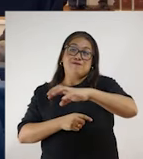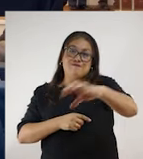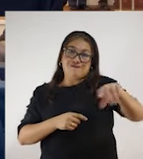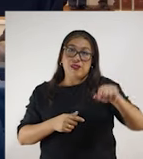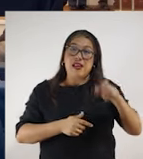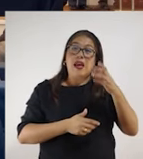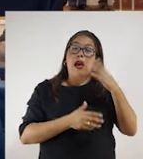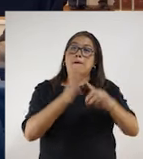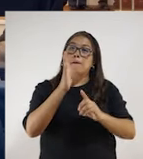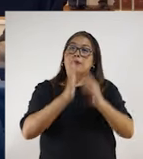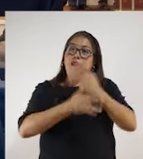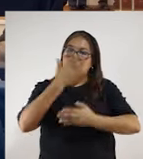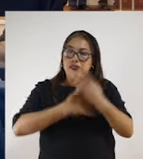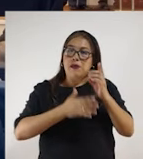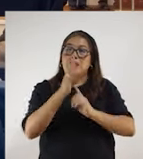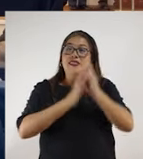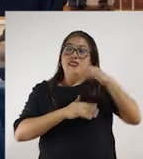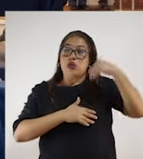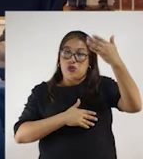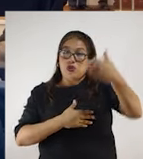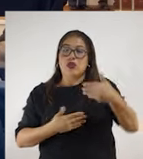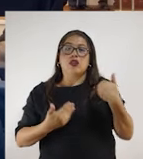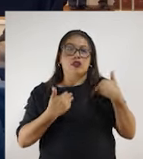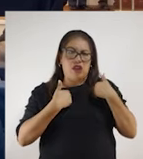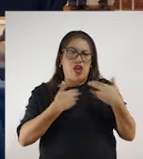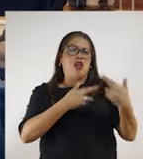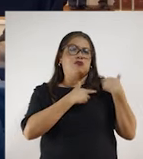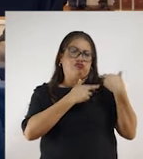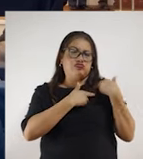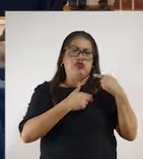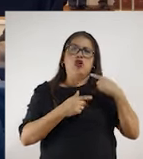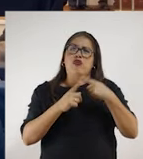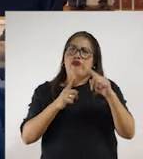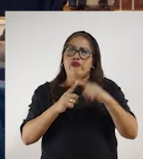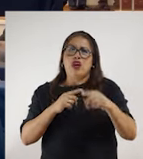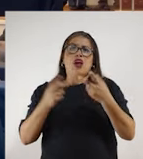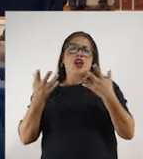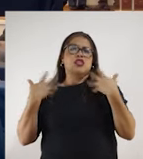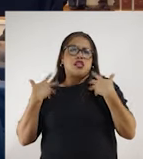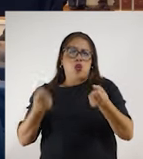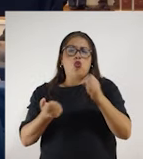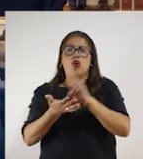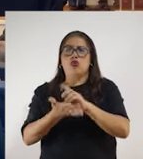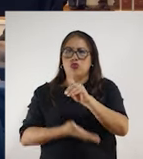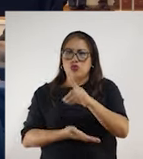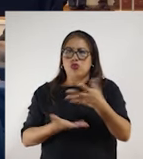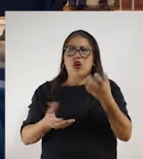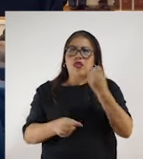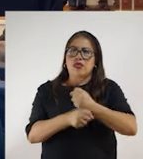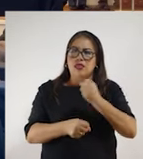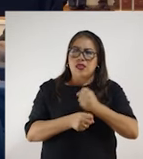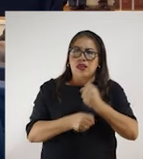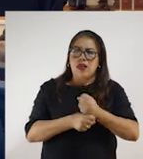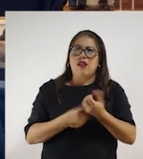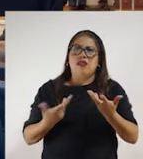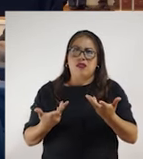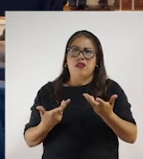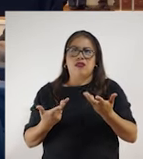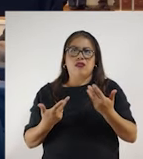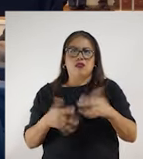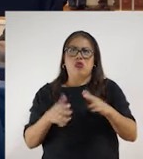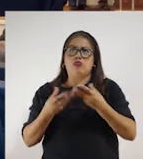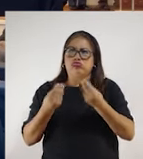Desarrollo, tenemos la obligación de que todos los sectores, salud, educación, ¿sí?, trabajo,